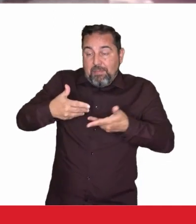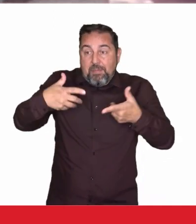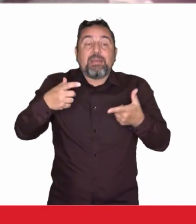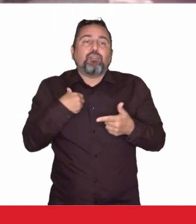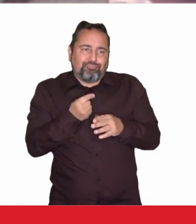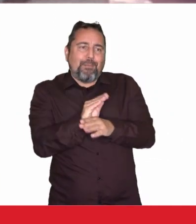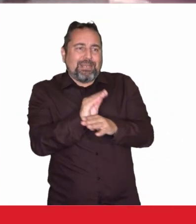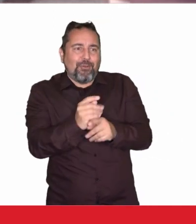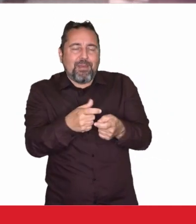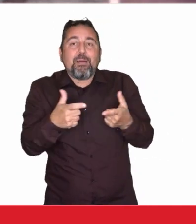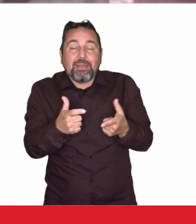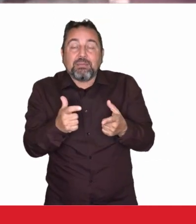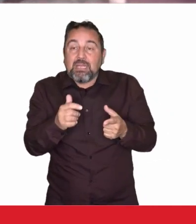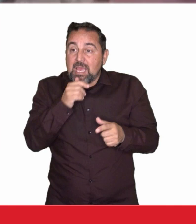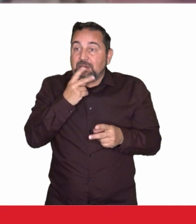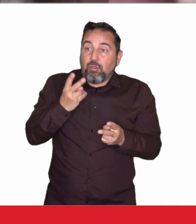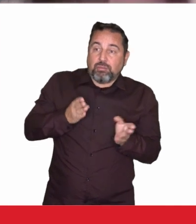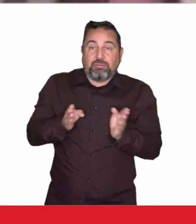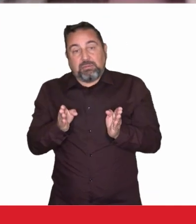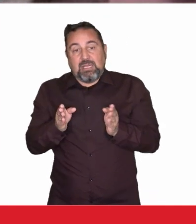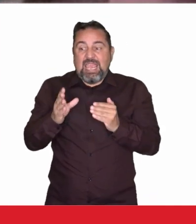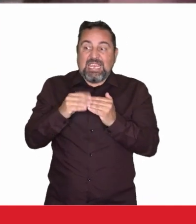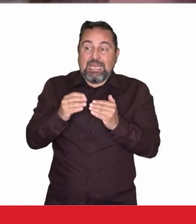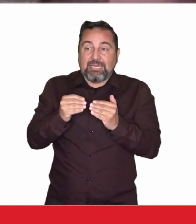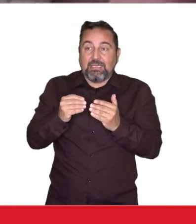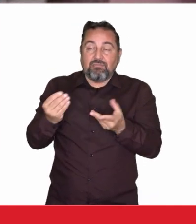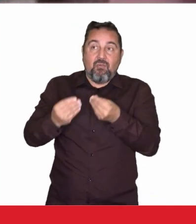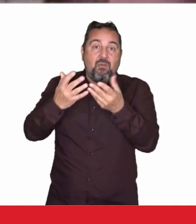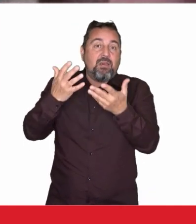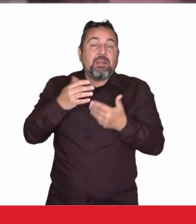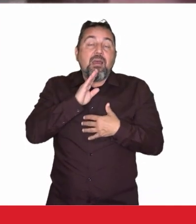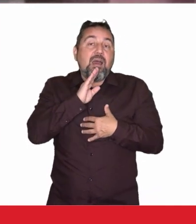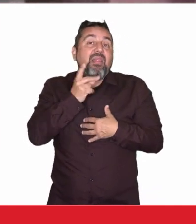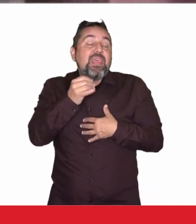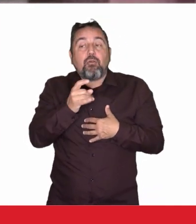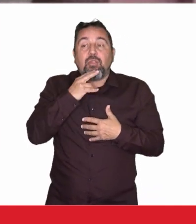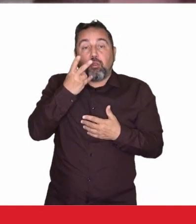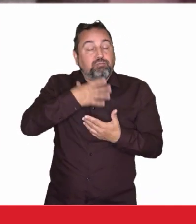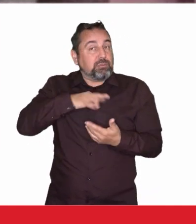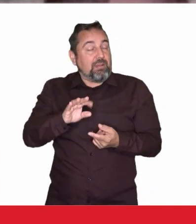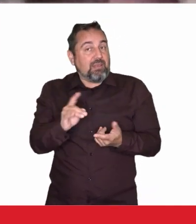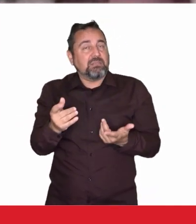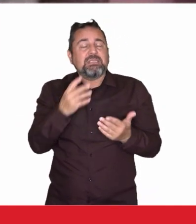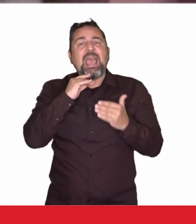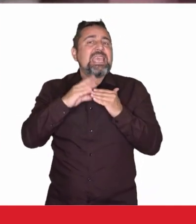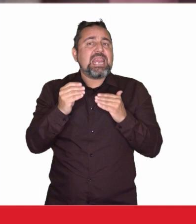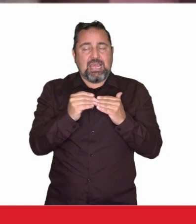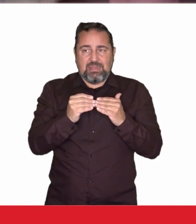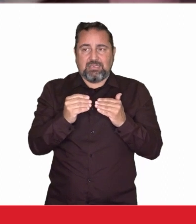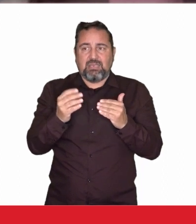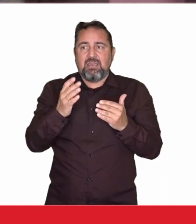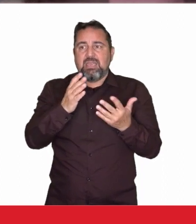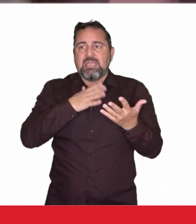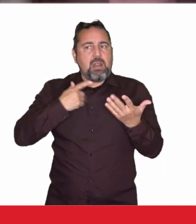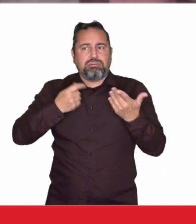demanda. ¿Sí? Y aquí, mucho cuidado, porque tendréis las dos polaridades. Tendréis clientes fantasiosos, como decía antes Diego, hablaba de estas dos